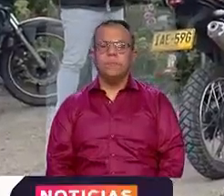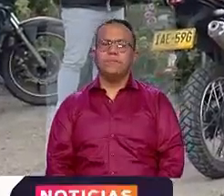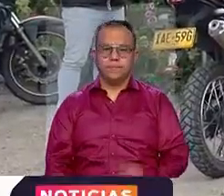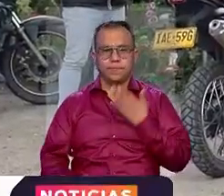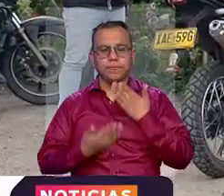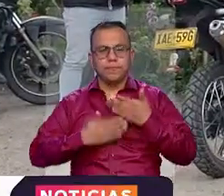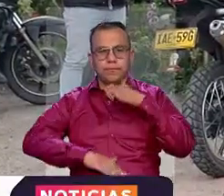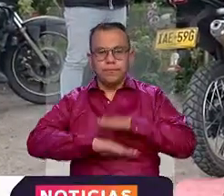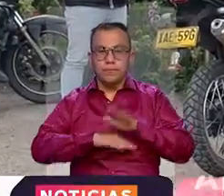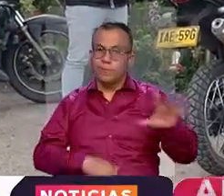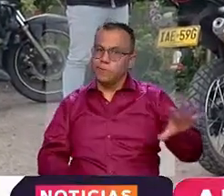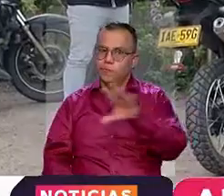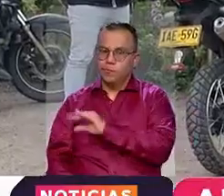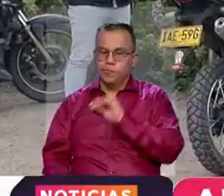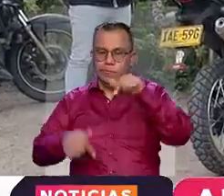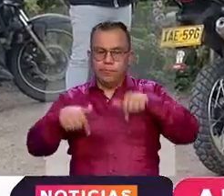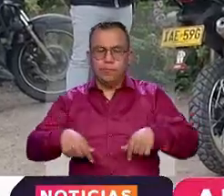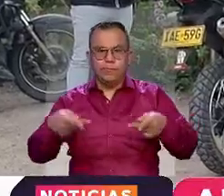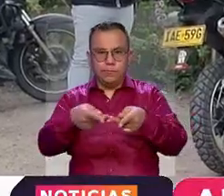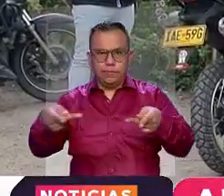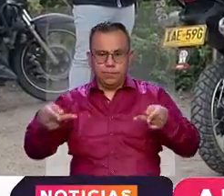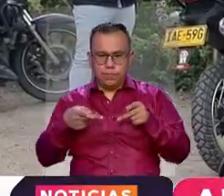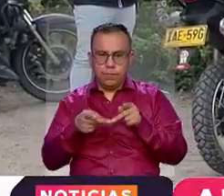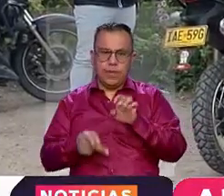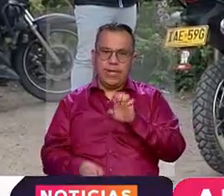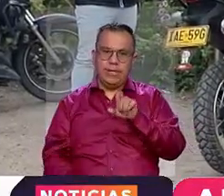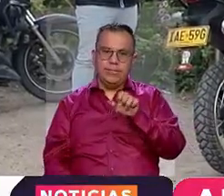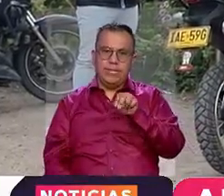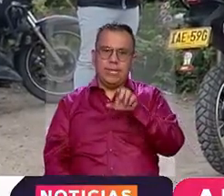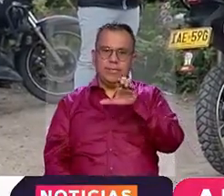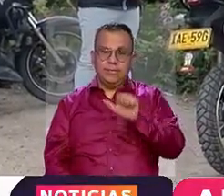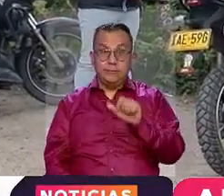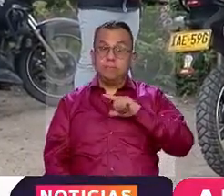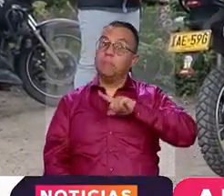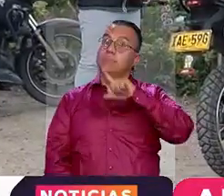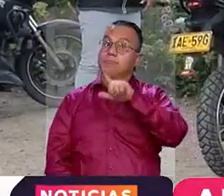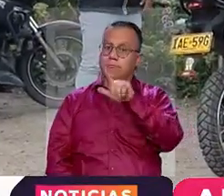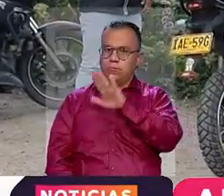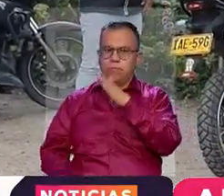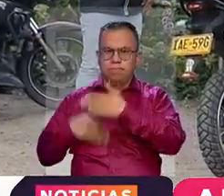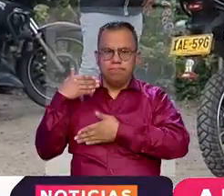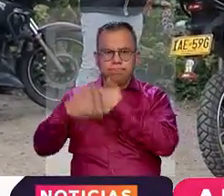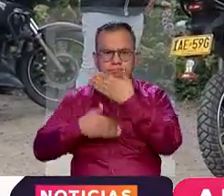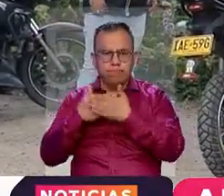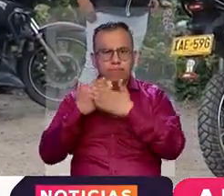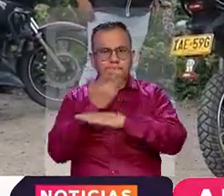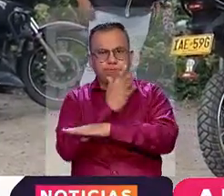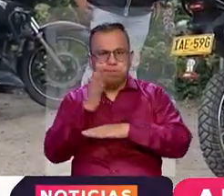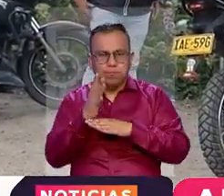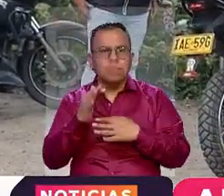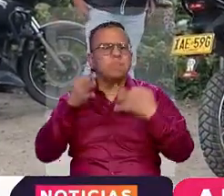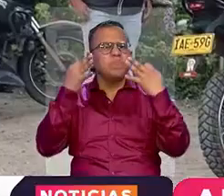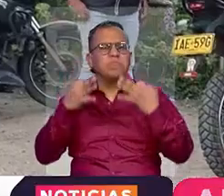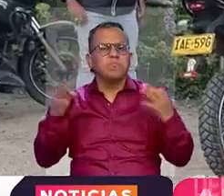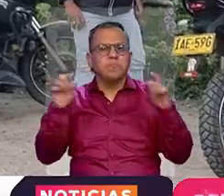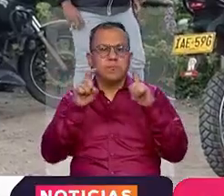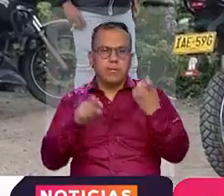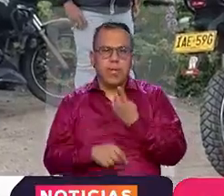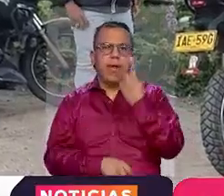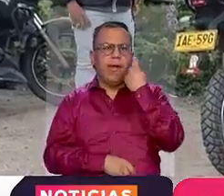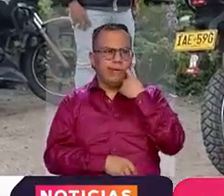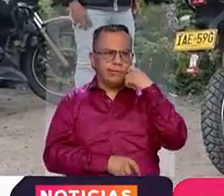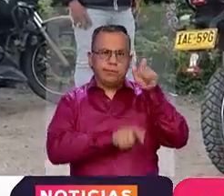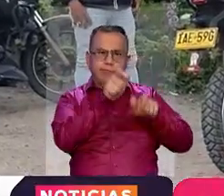Muy buenas tardes para todos, nos encontramos en La Estancia justamente con los líderes de ese proceso ambiental que afirman que ayer